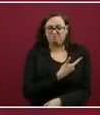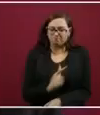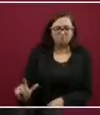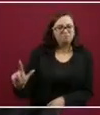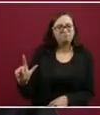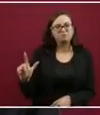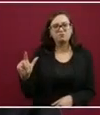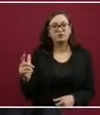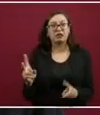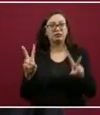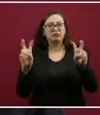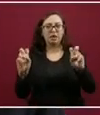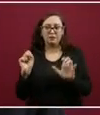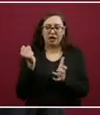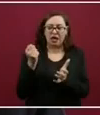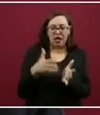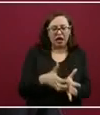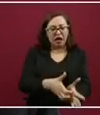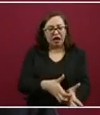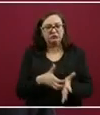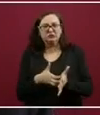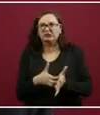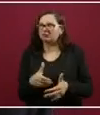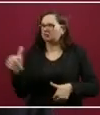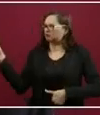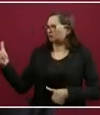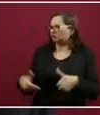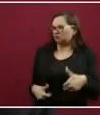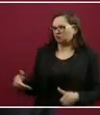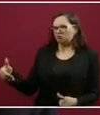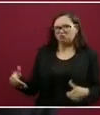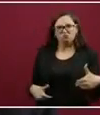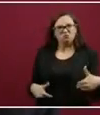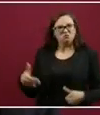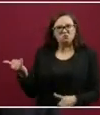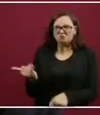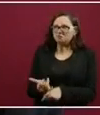la austeridad republicana